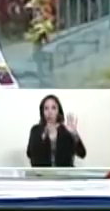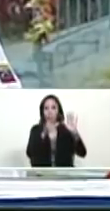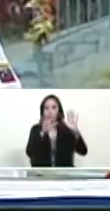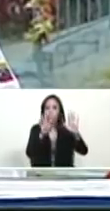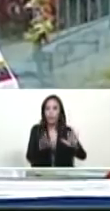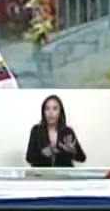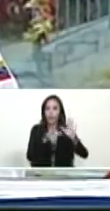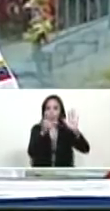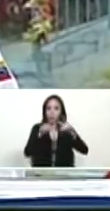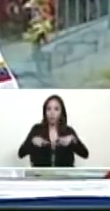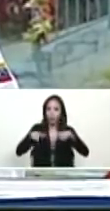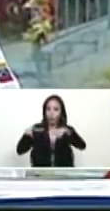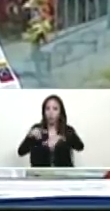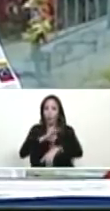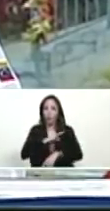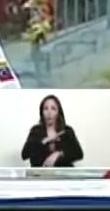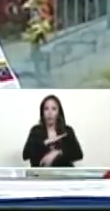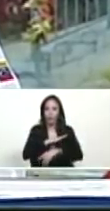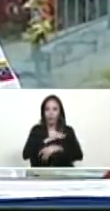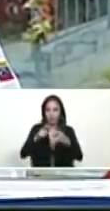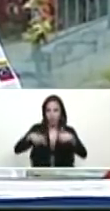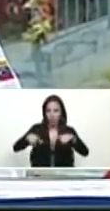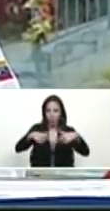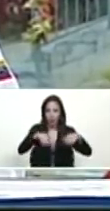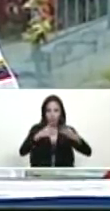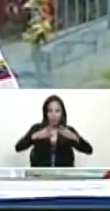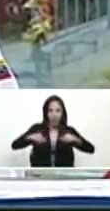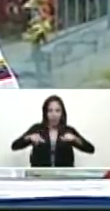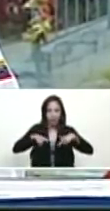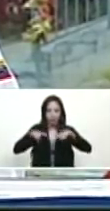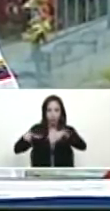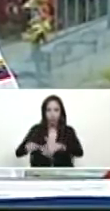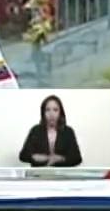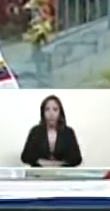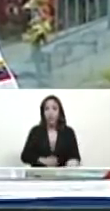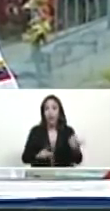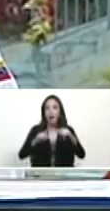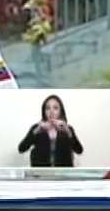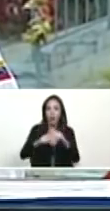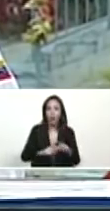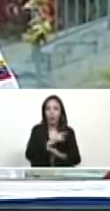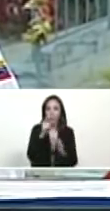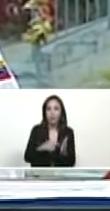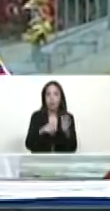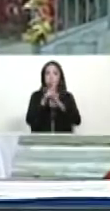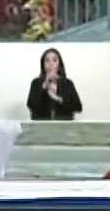93.898 títulos de tierra urbana, lo cual totaliza